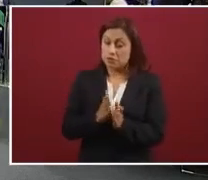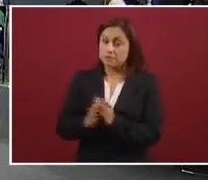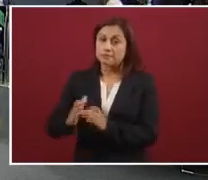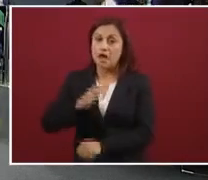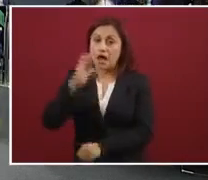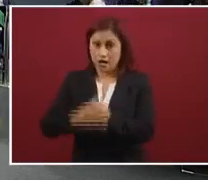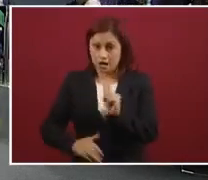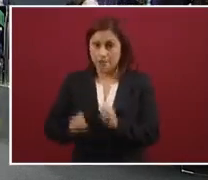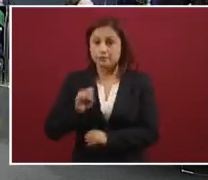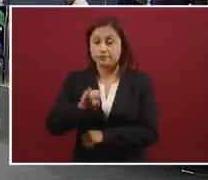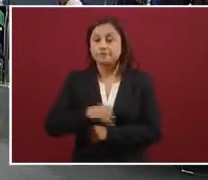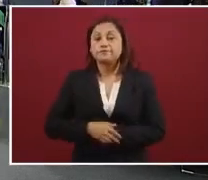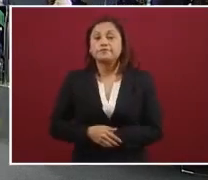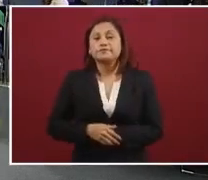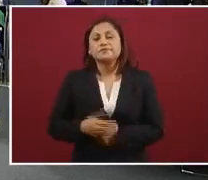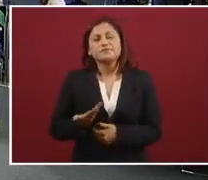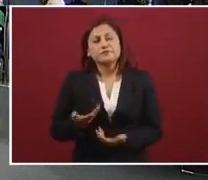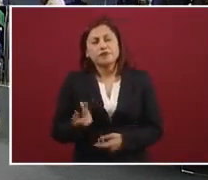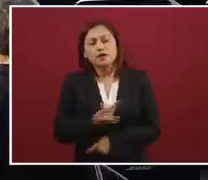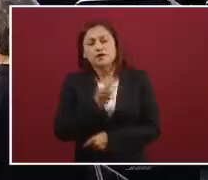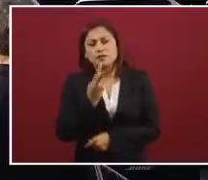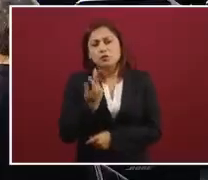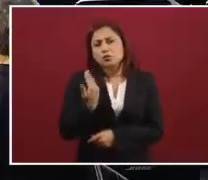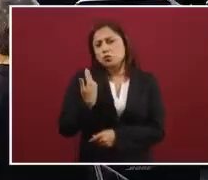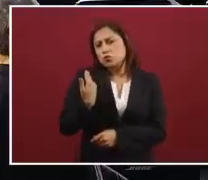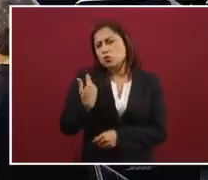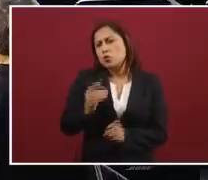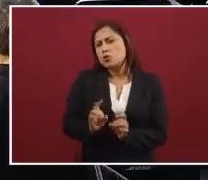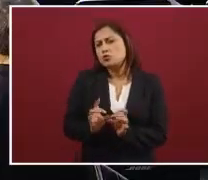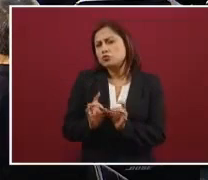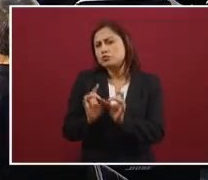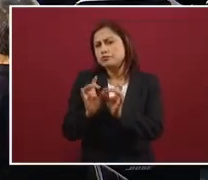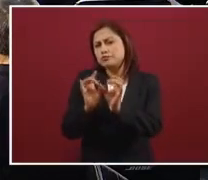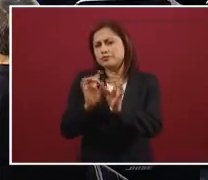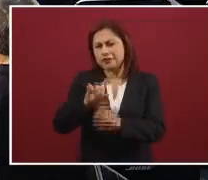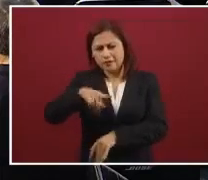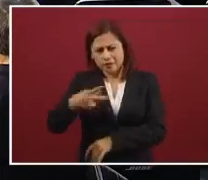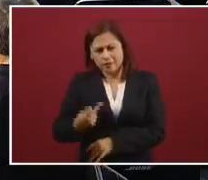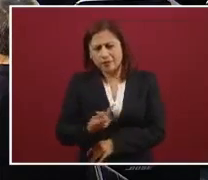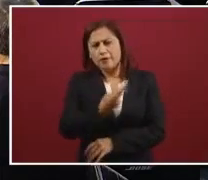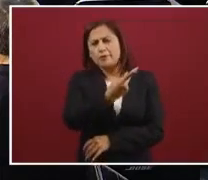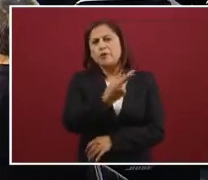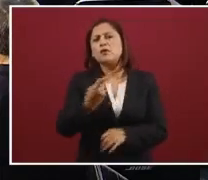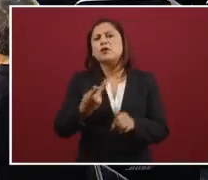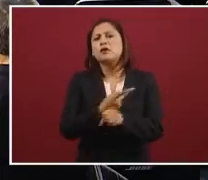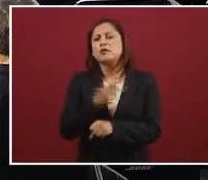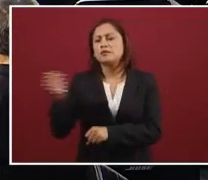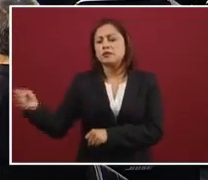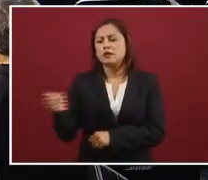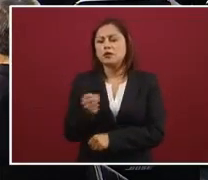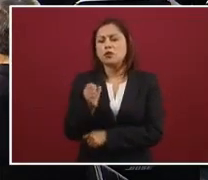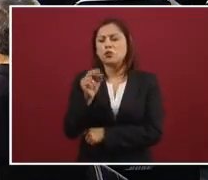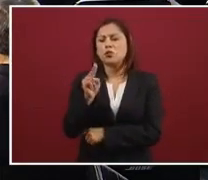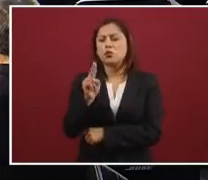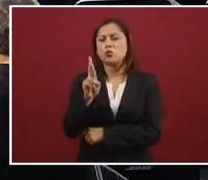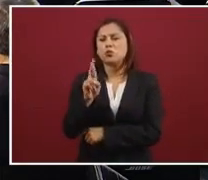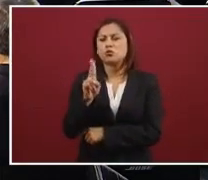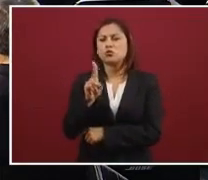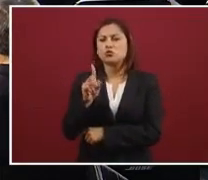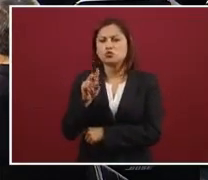todo lo acontecido en los últimos días, ¿cree usted, presidente, que fue un error haber incorporado a Carlos Urzúa a su gabinete?